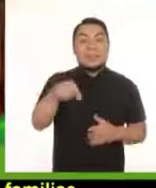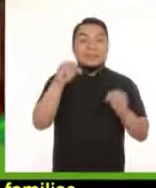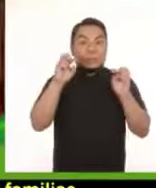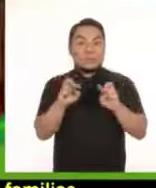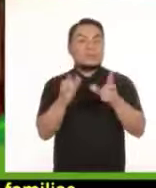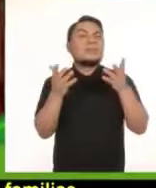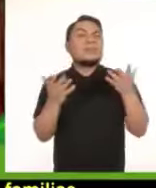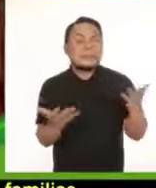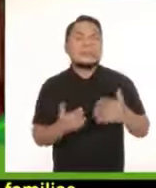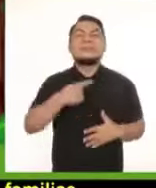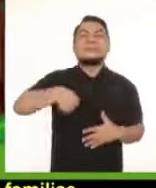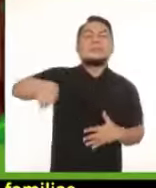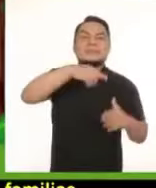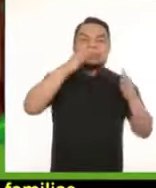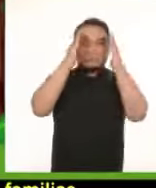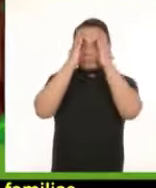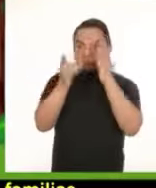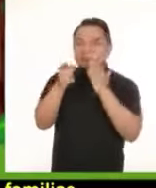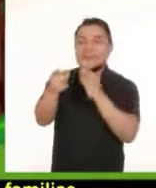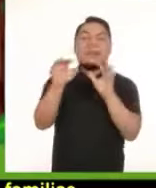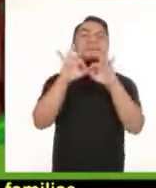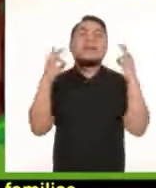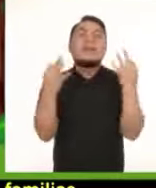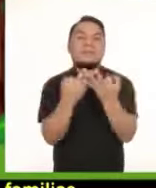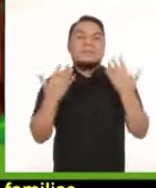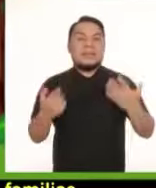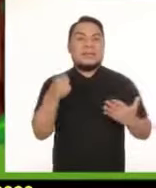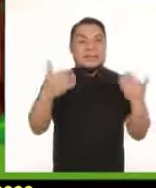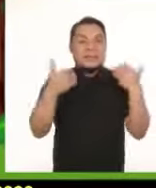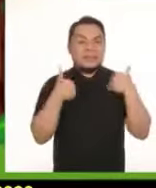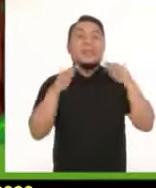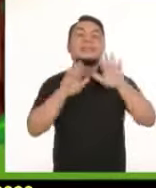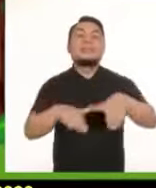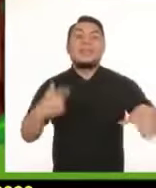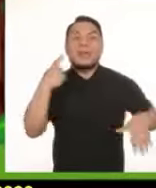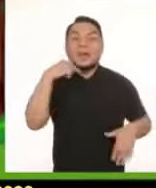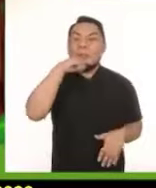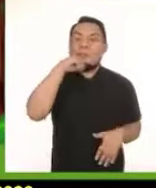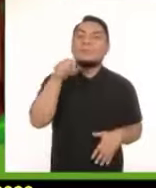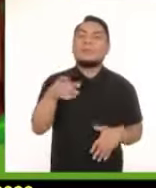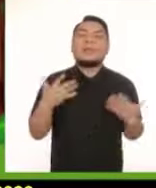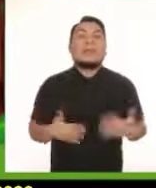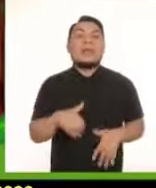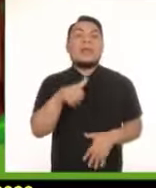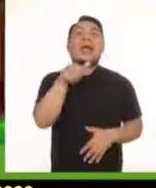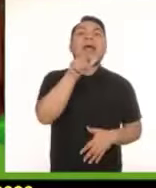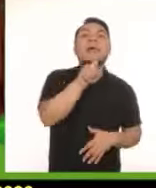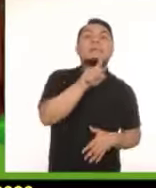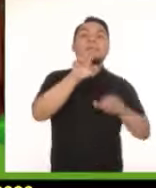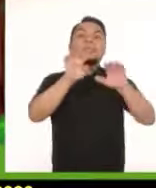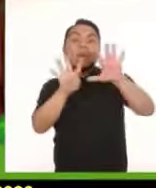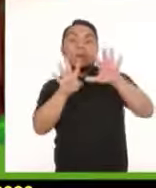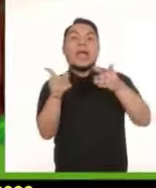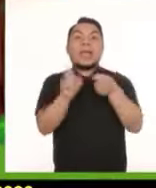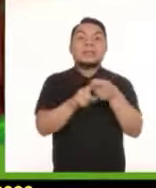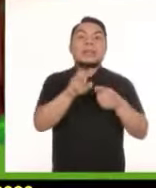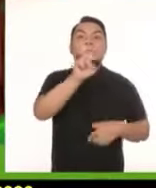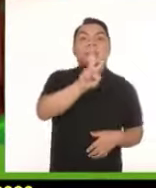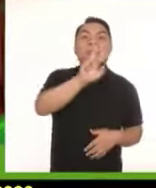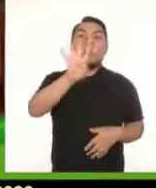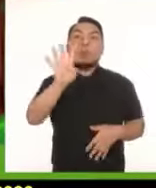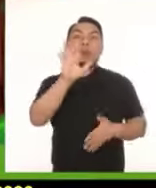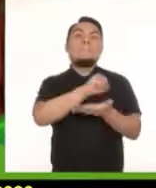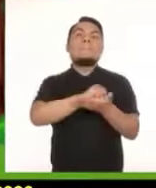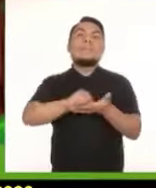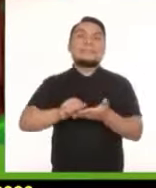esta oportunidad nos dirigiremos a las familias que tienen niñas y niños de 19 a